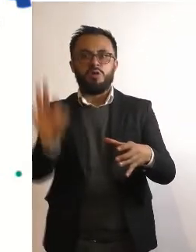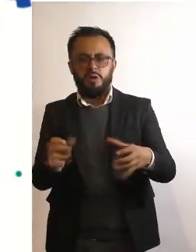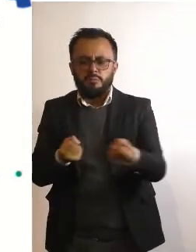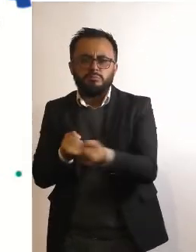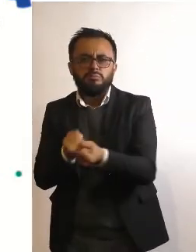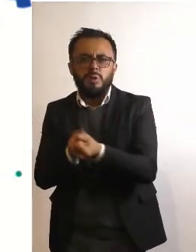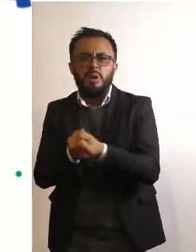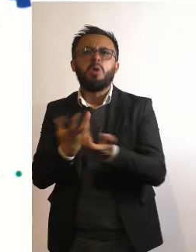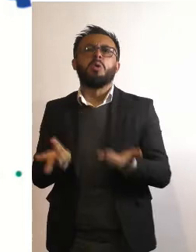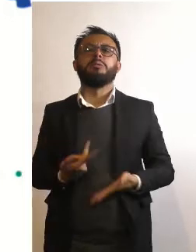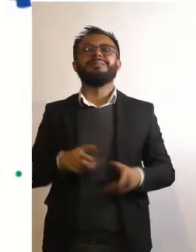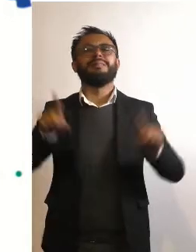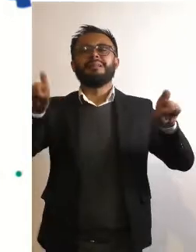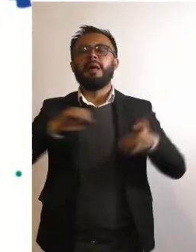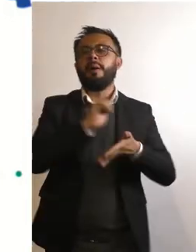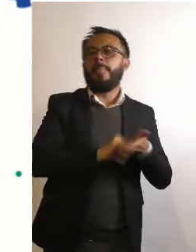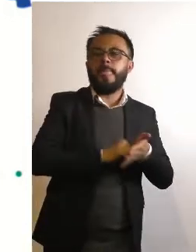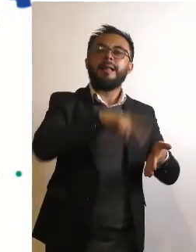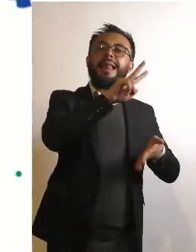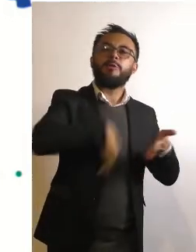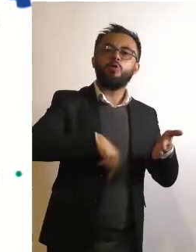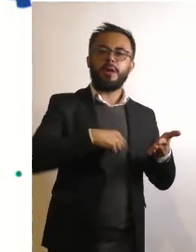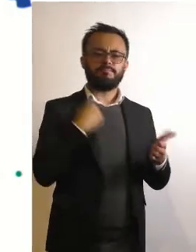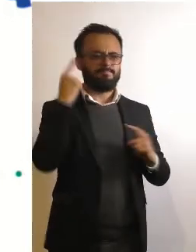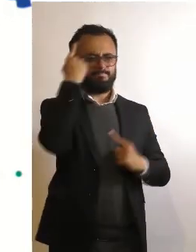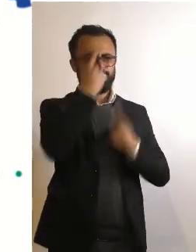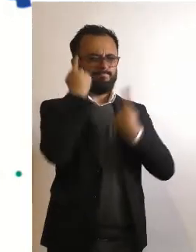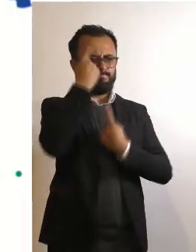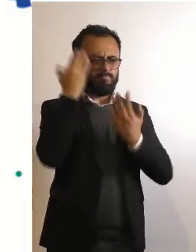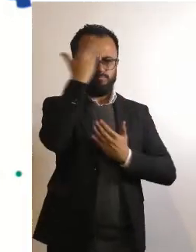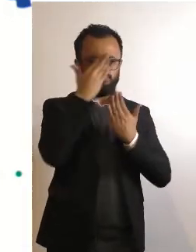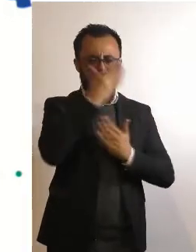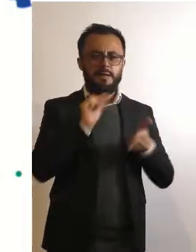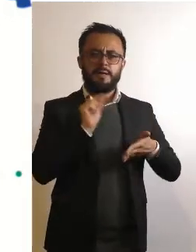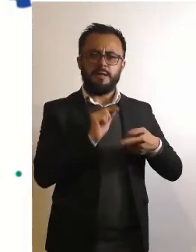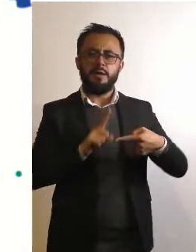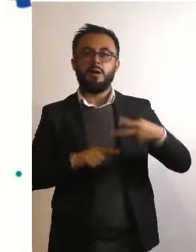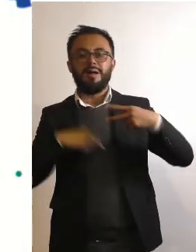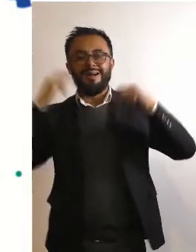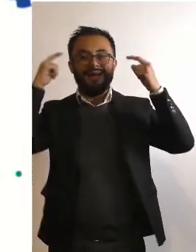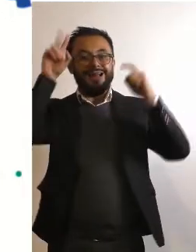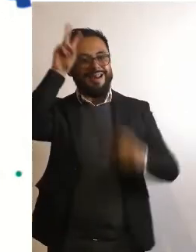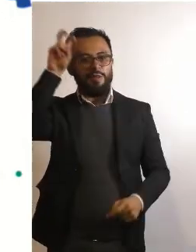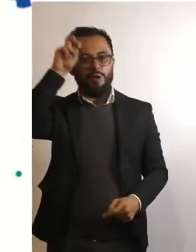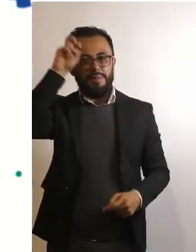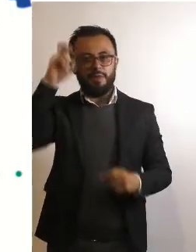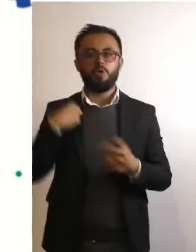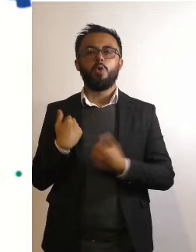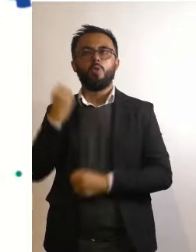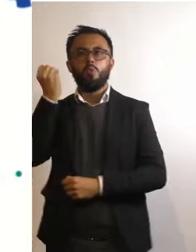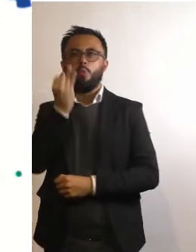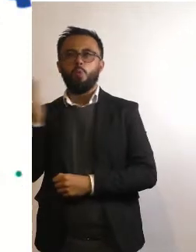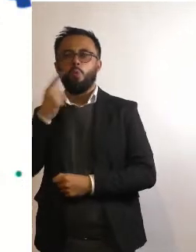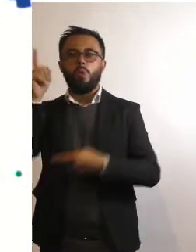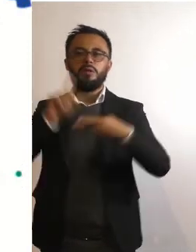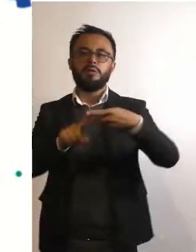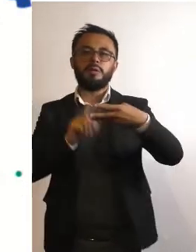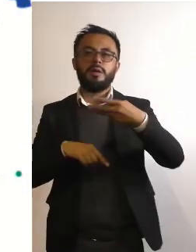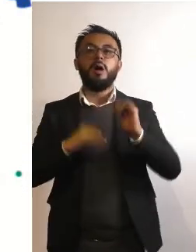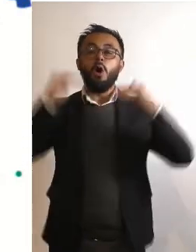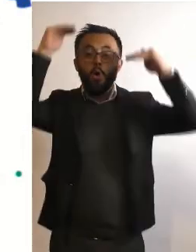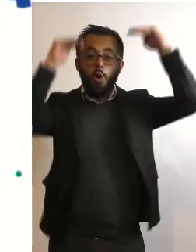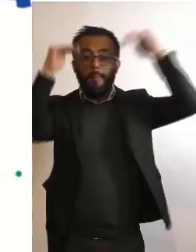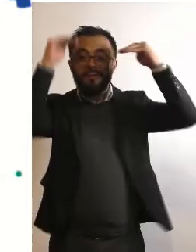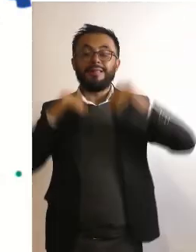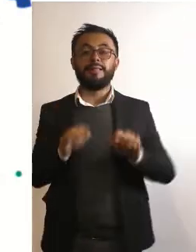lectura crítica, razonamiento cuantitativo, competencias ciudadanas, comunicación escrita, competencias digitales y